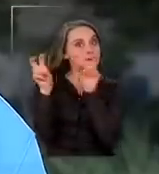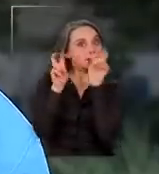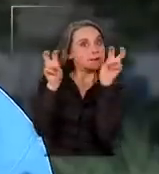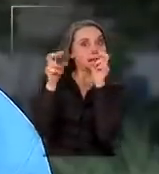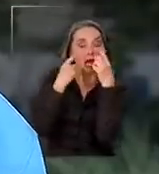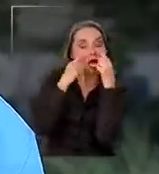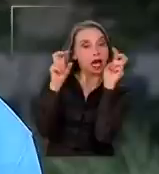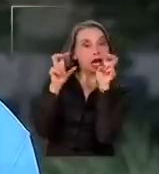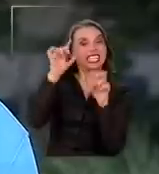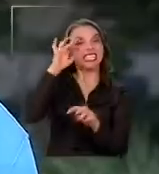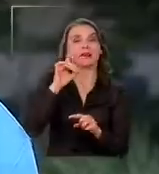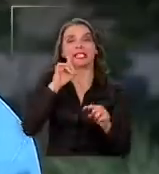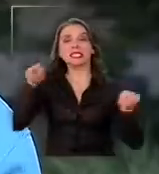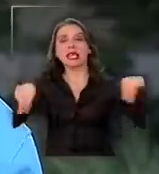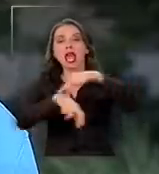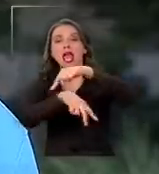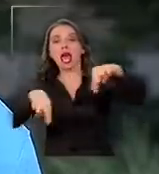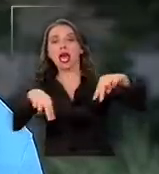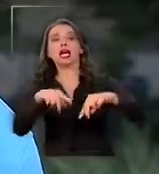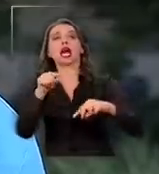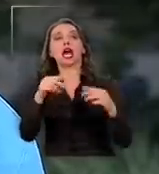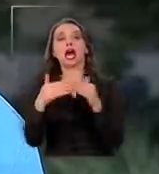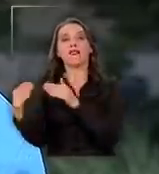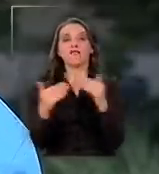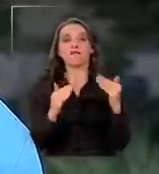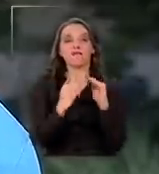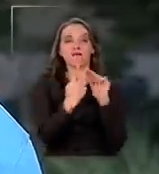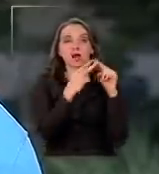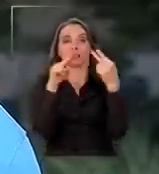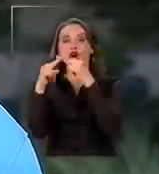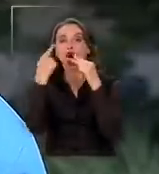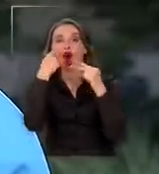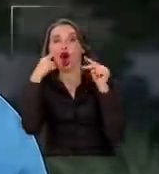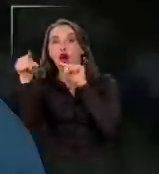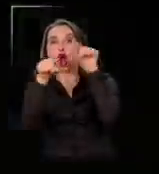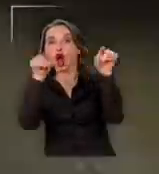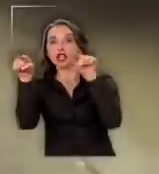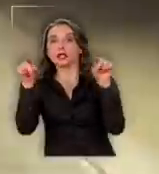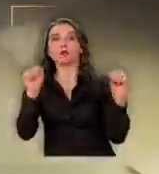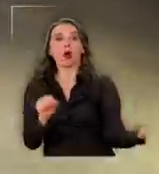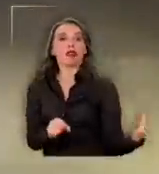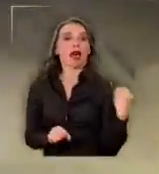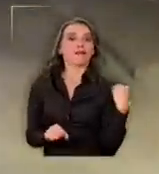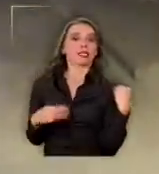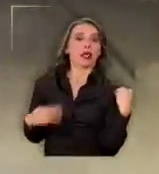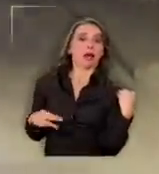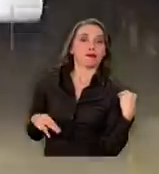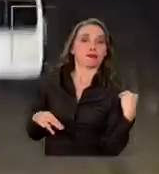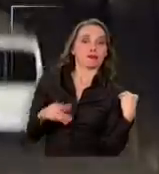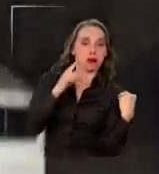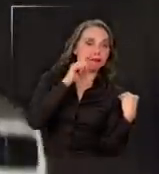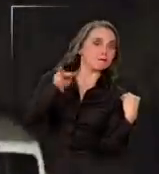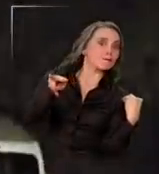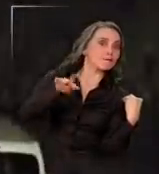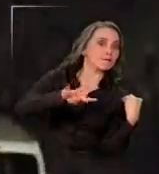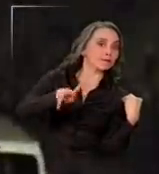quiénes circulan, los que se conocen entre ellos, y ellos entonces nos pueden alertar.